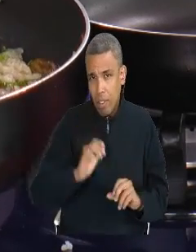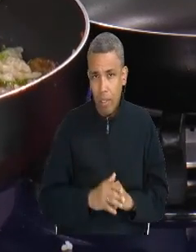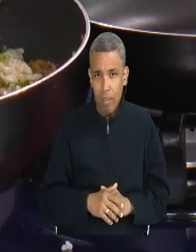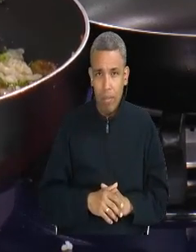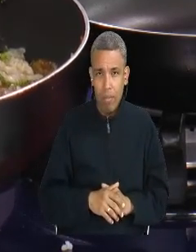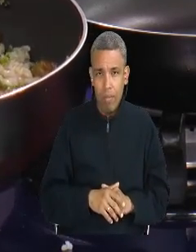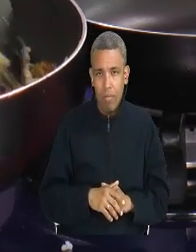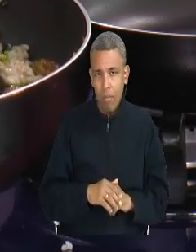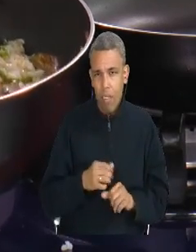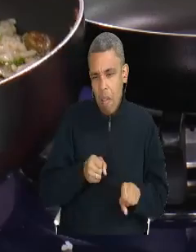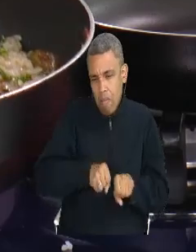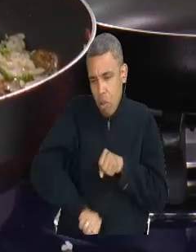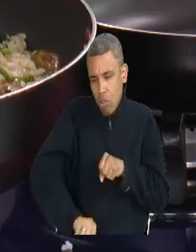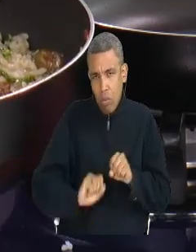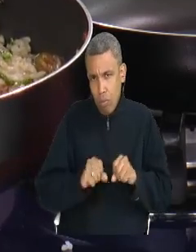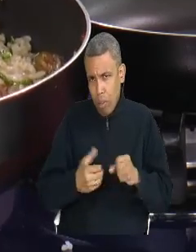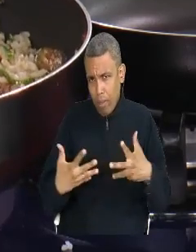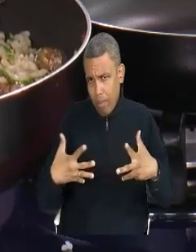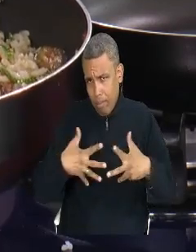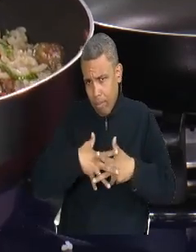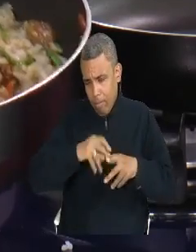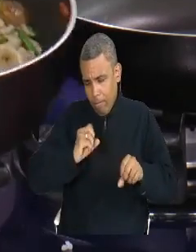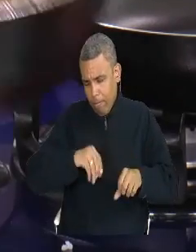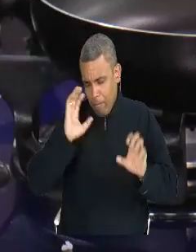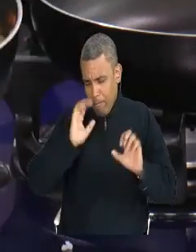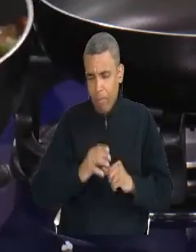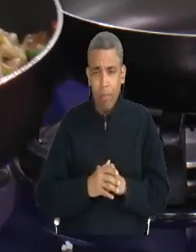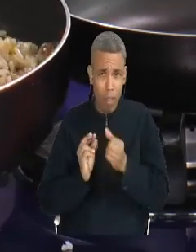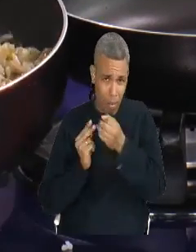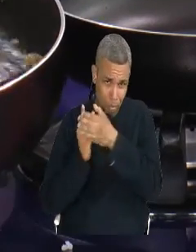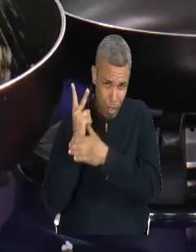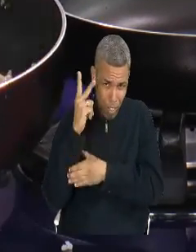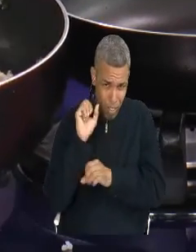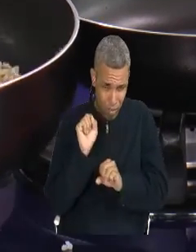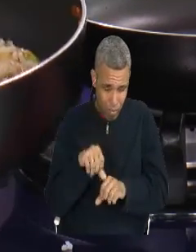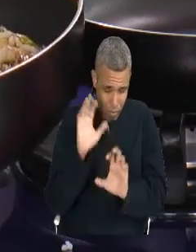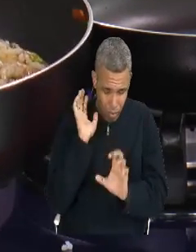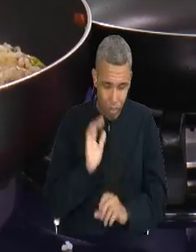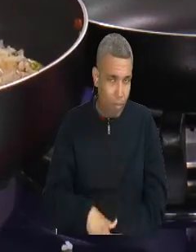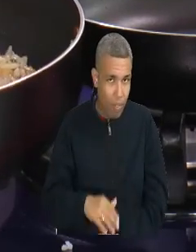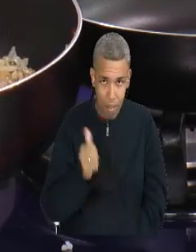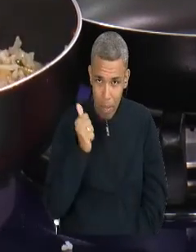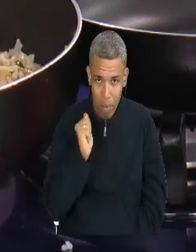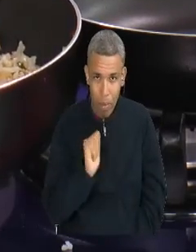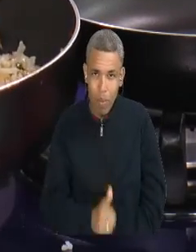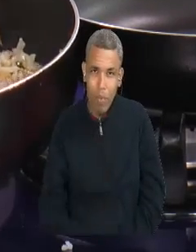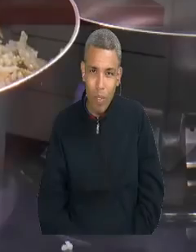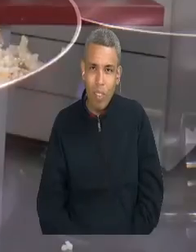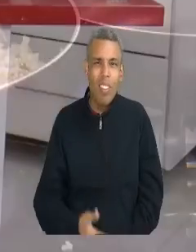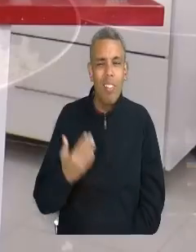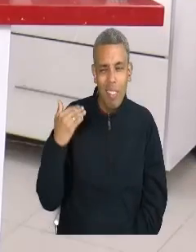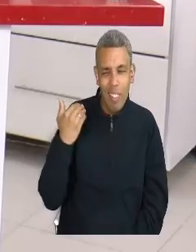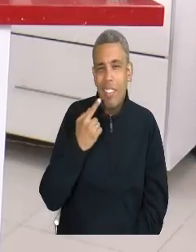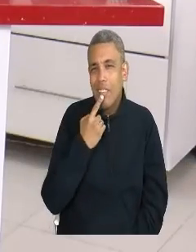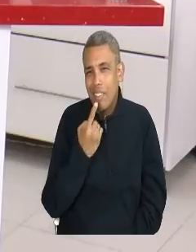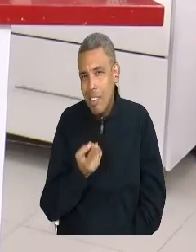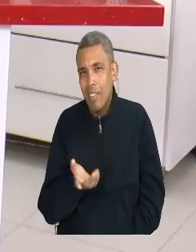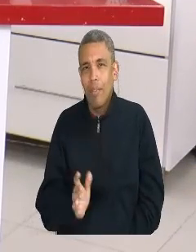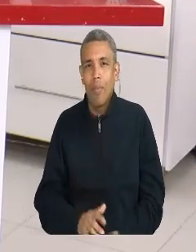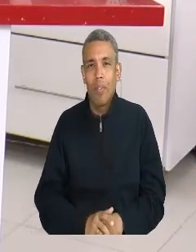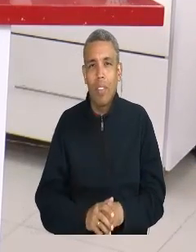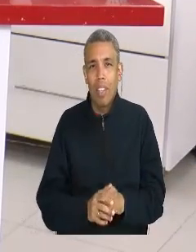vegetales, un arroz con pollo y si le quieren echar vegetales también. Ya les he dicho en ocasiones anteriores